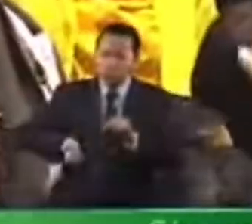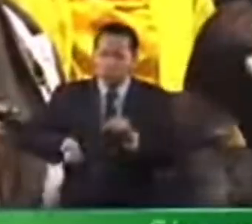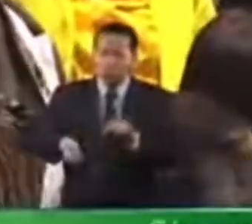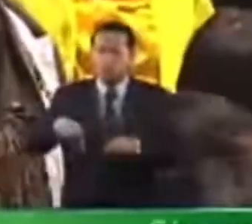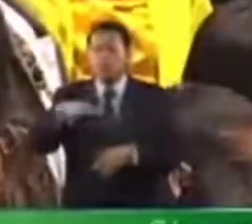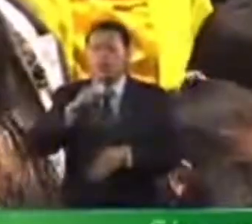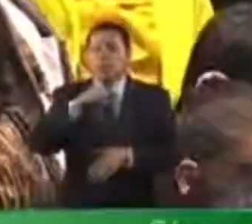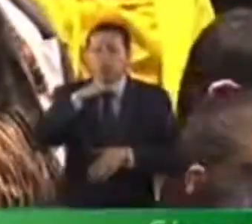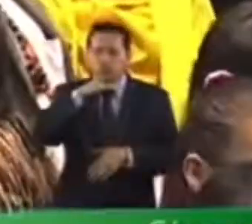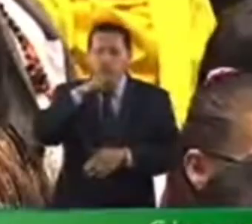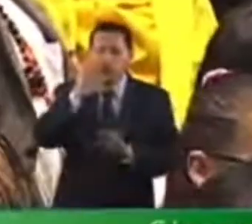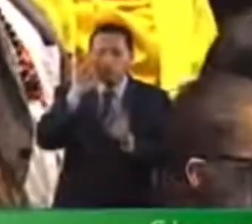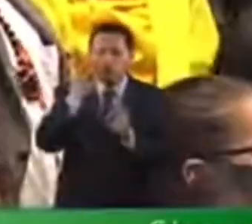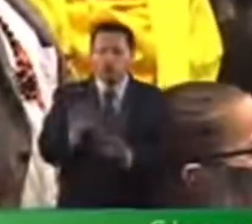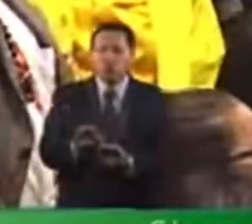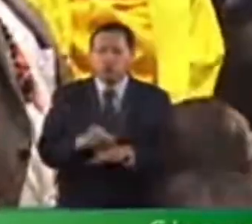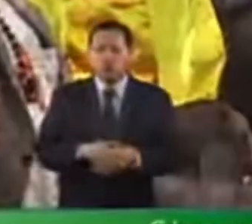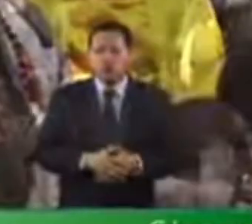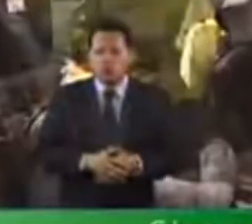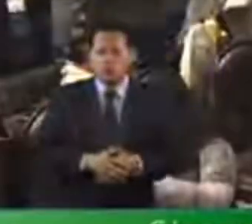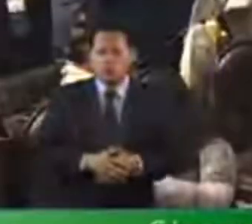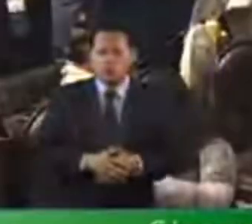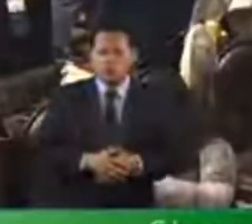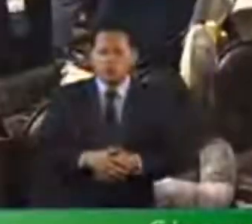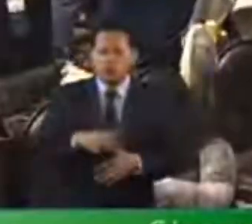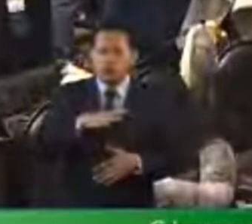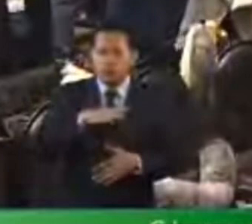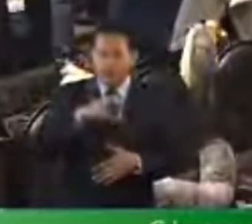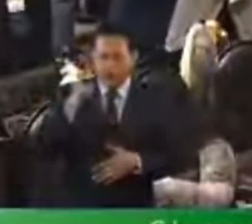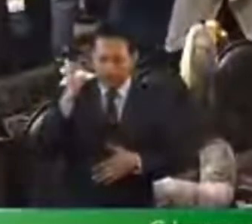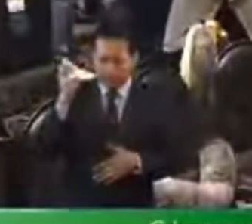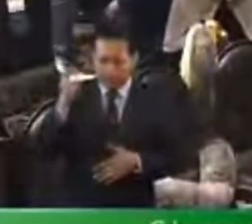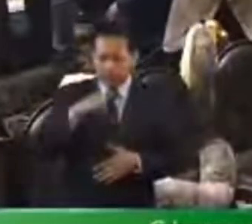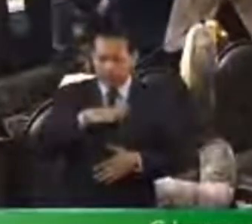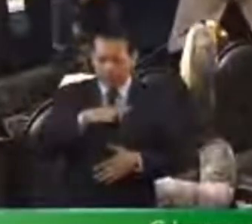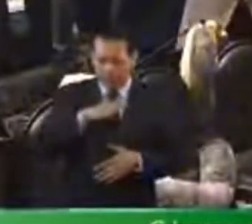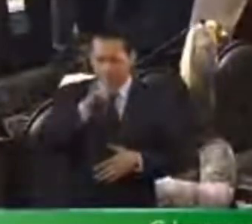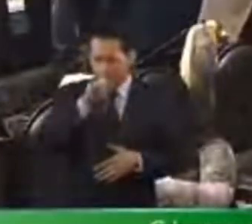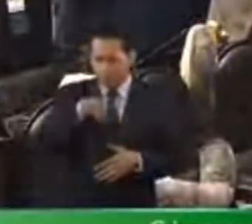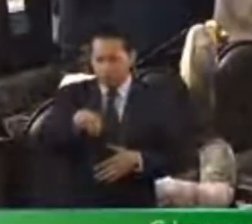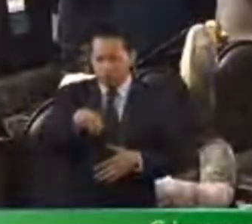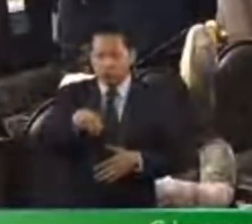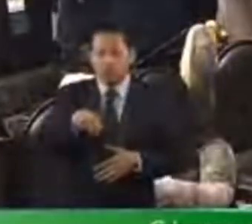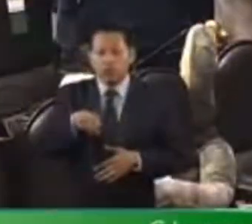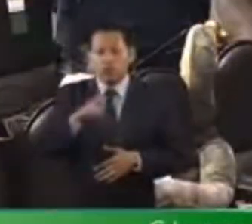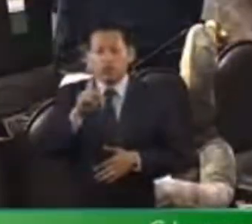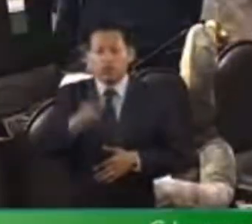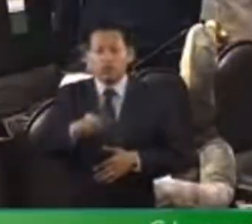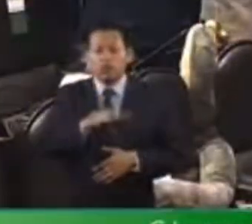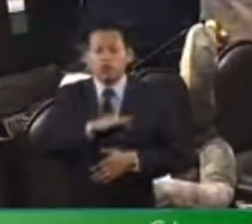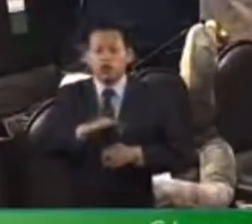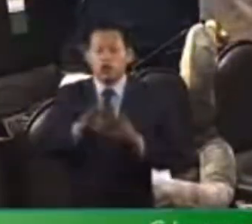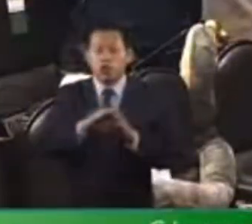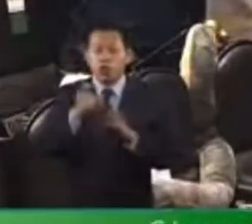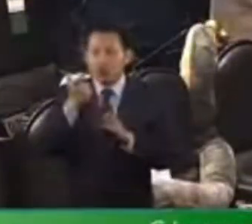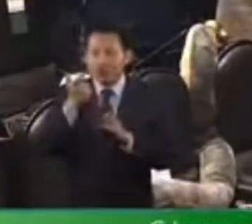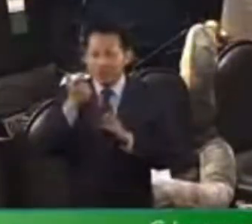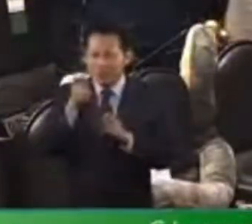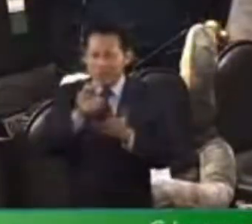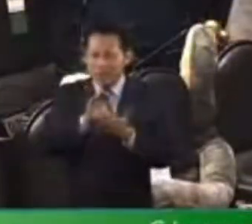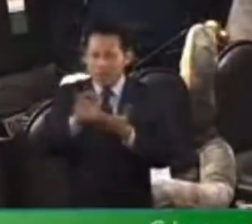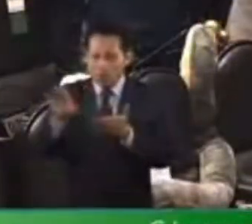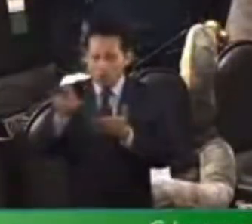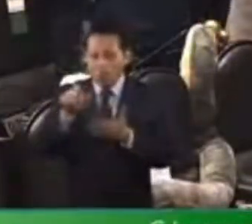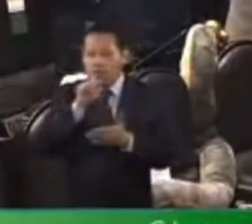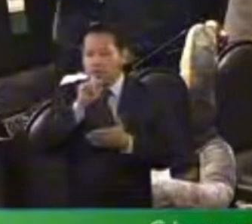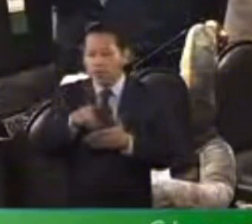sin dignidad! ¡Ahí están los gracias, que impidieron que llegara el dinero! ¡Los